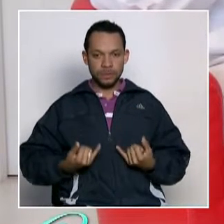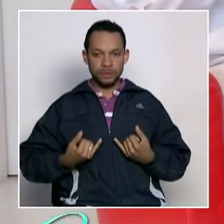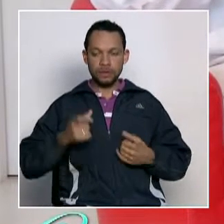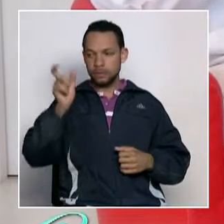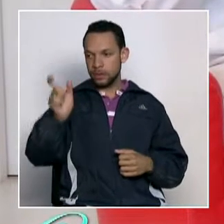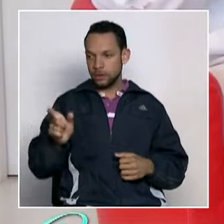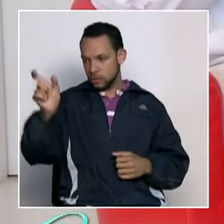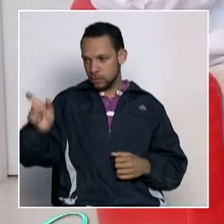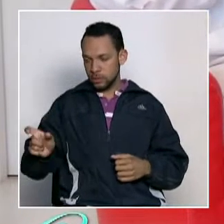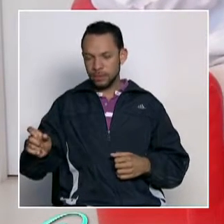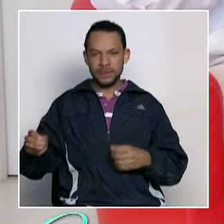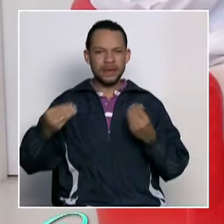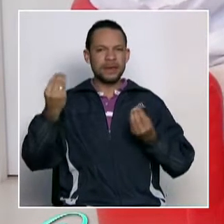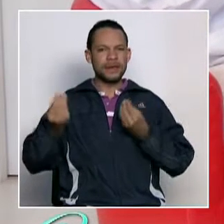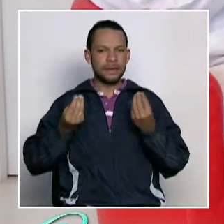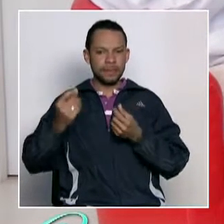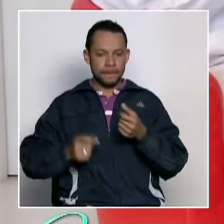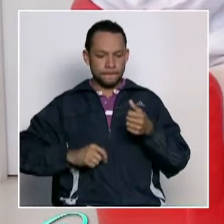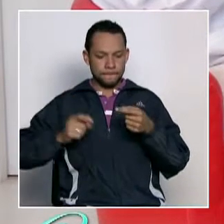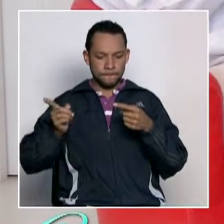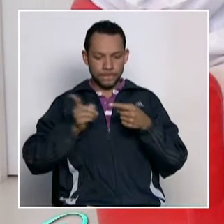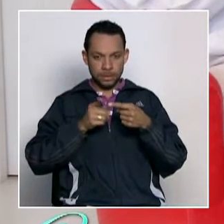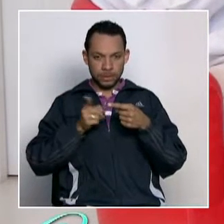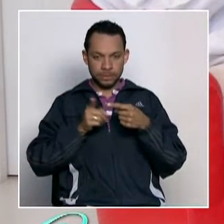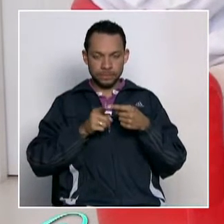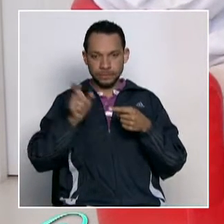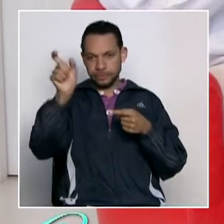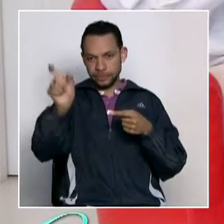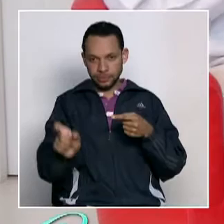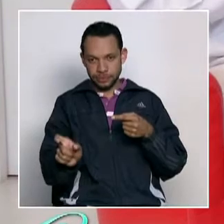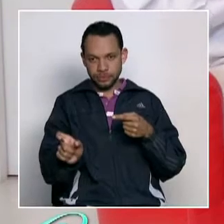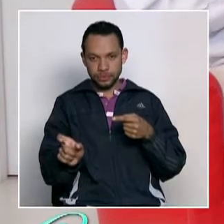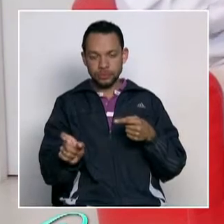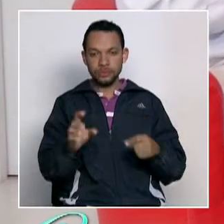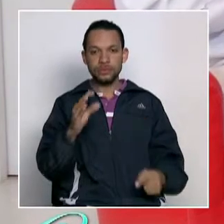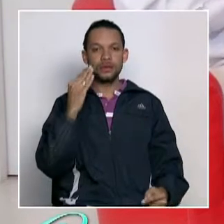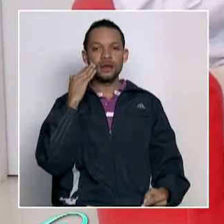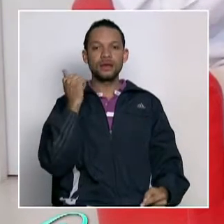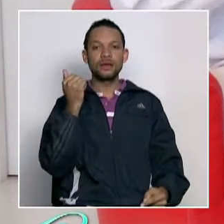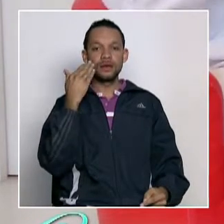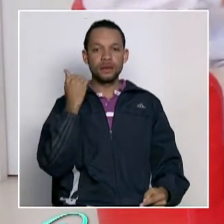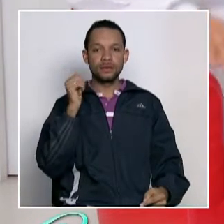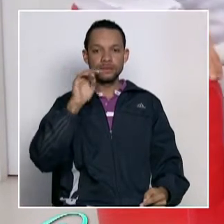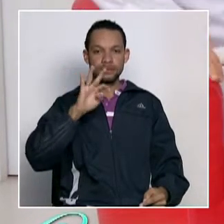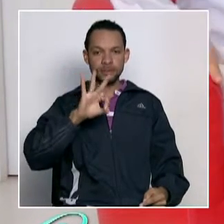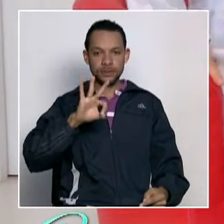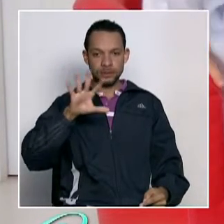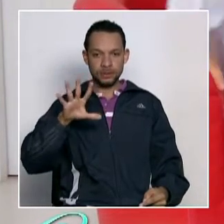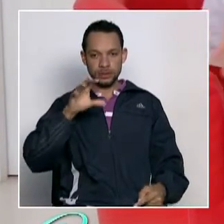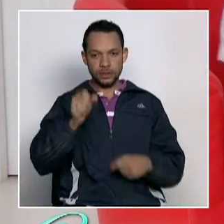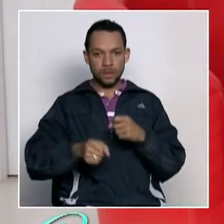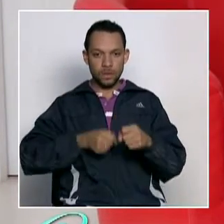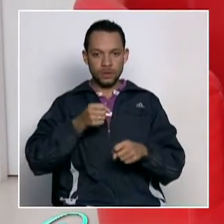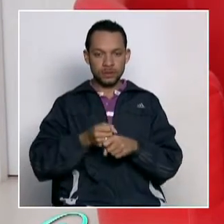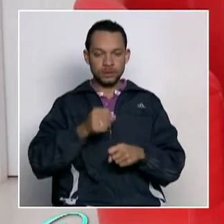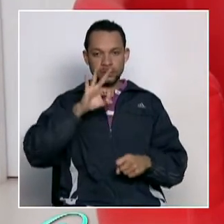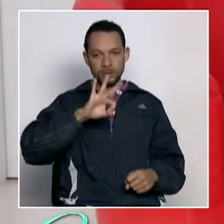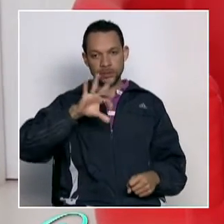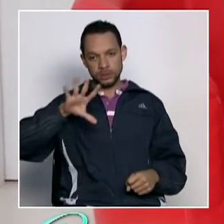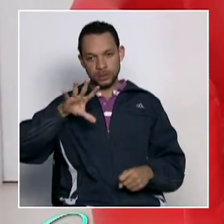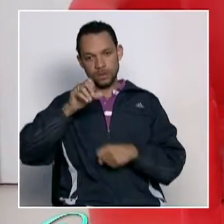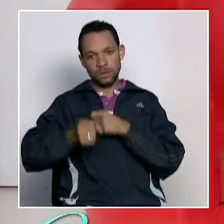clínicos. Vamos a hablar de este primer caso. Un paciente género femenino de 35 años, me voy a levantar y quiero